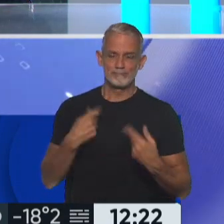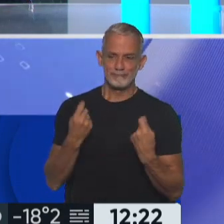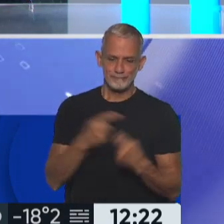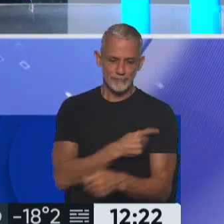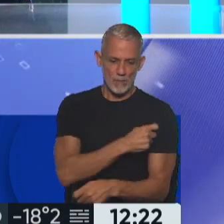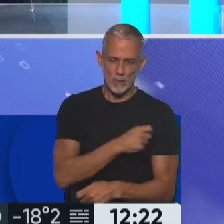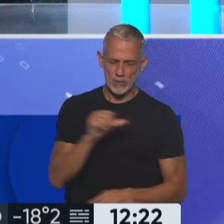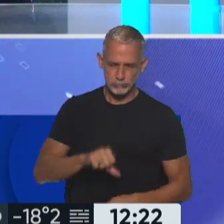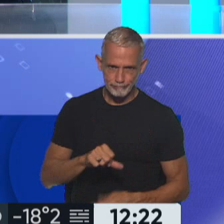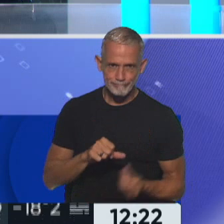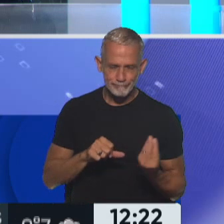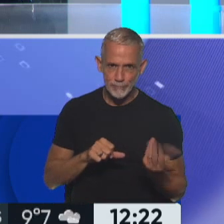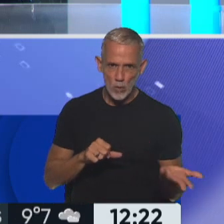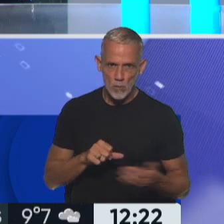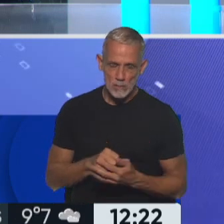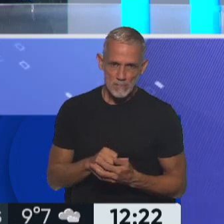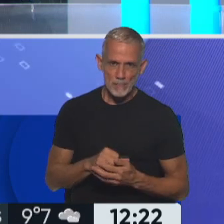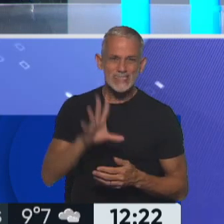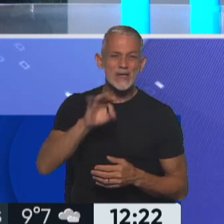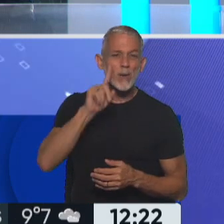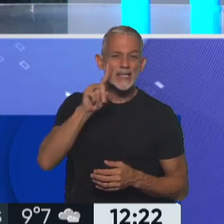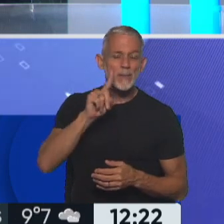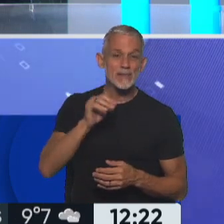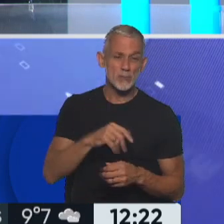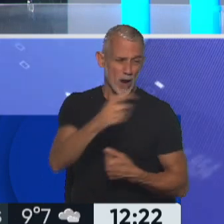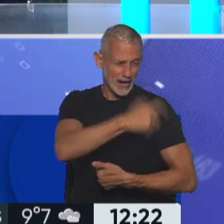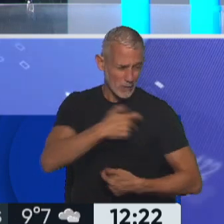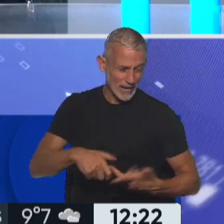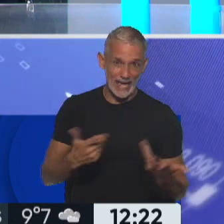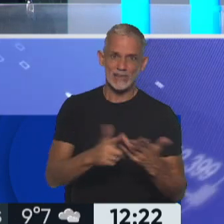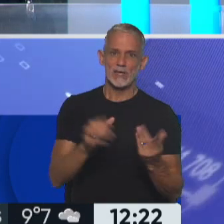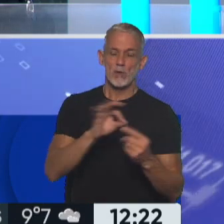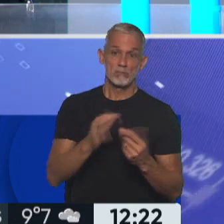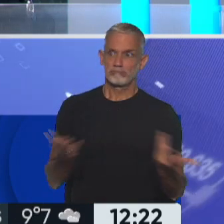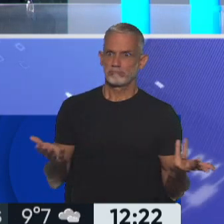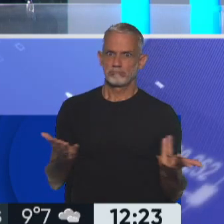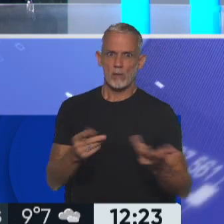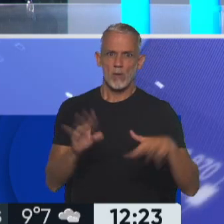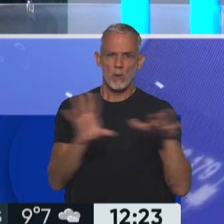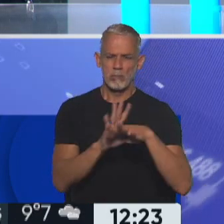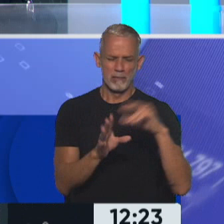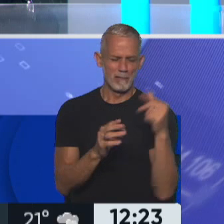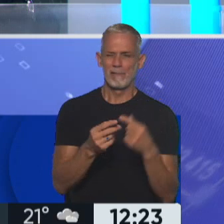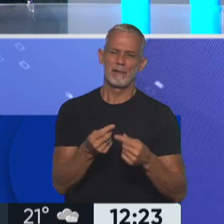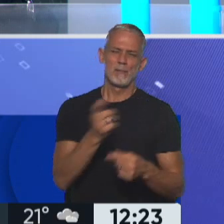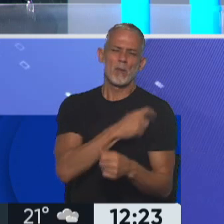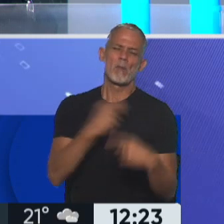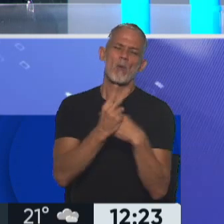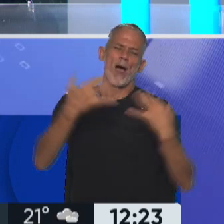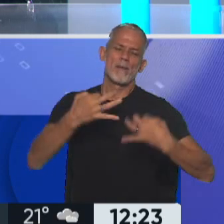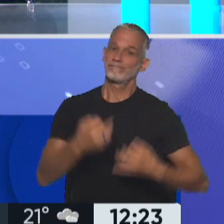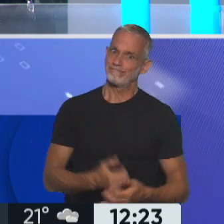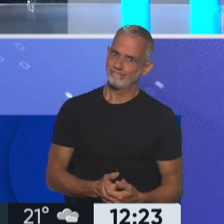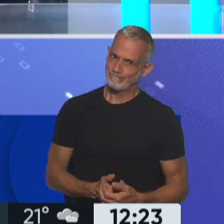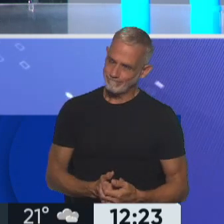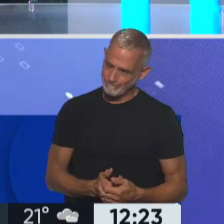gastarse 50.000 pesos mensuales en repelente, que además es una estrategia con una eficacia así. Claro, Porque el